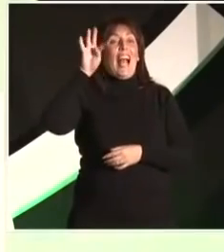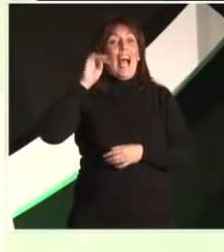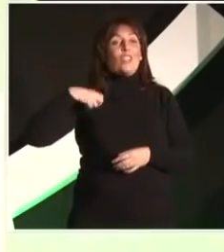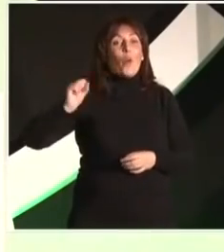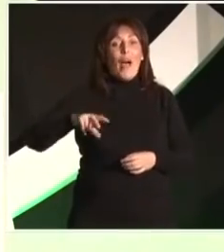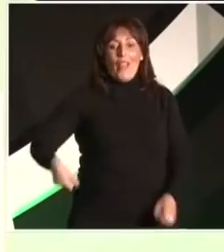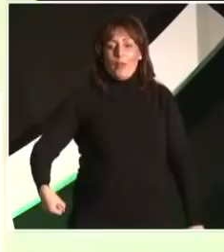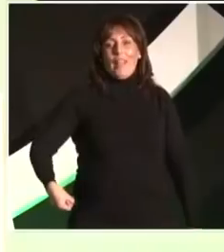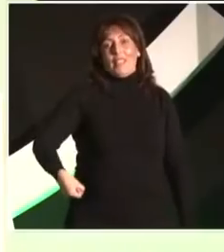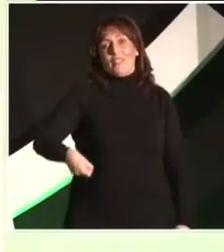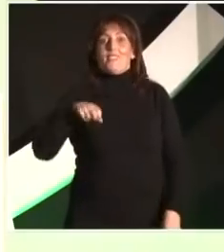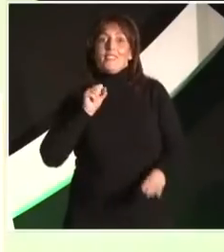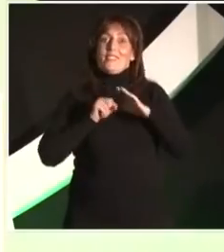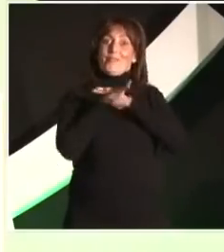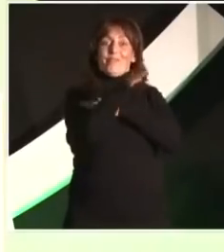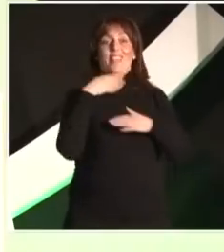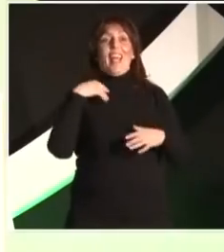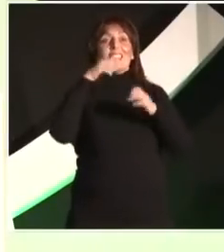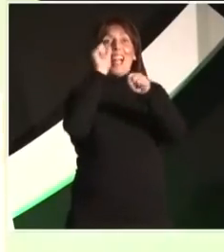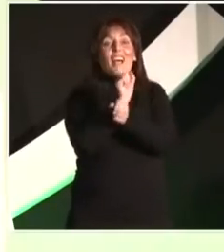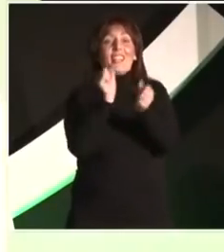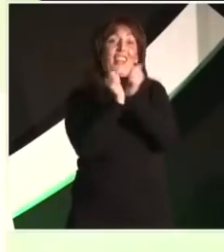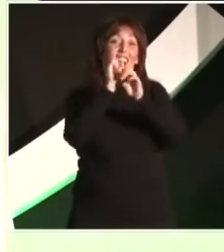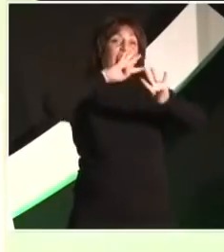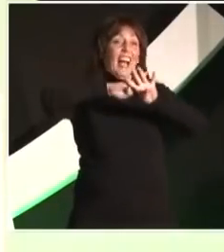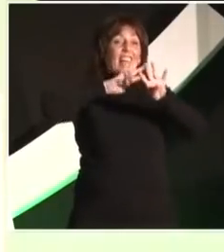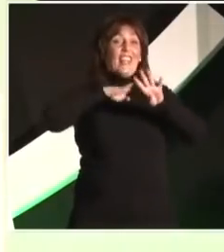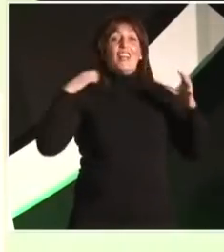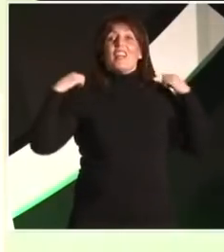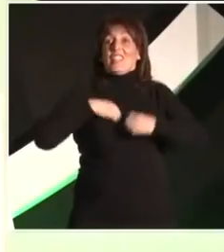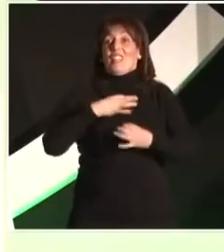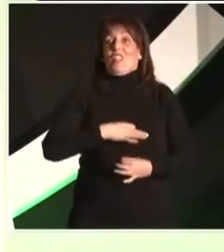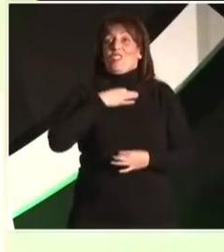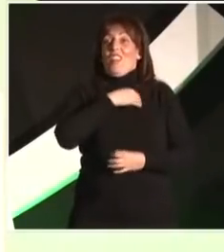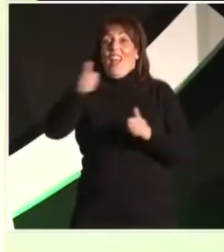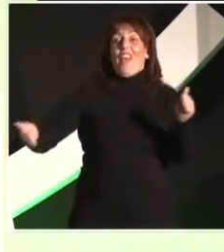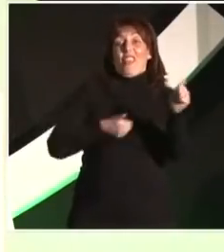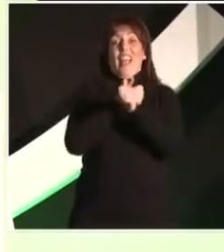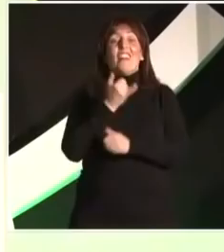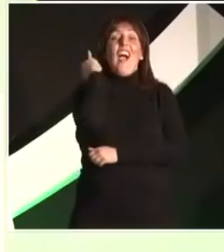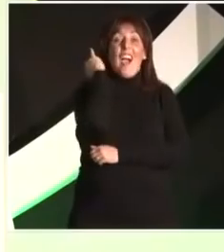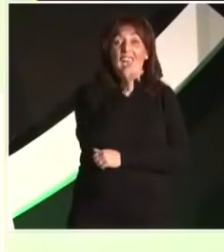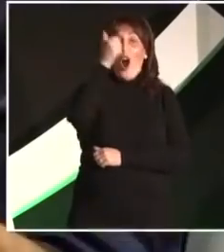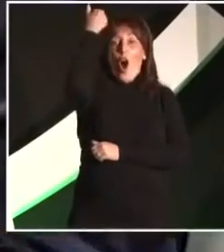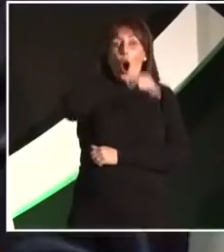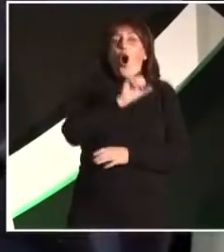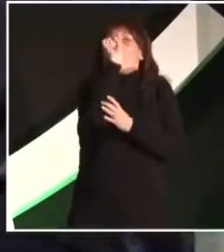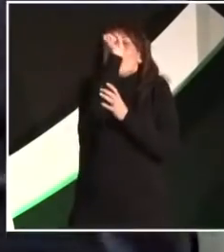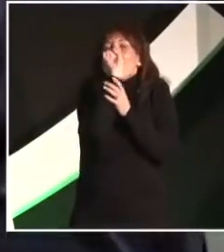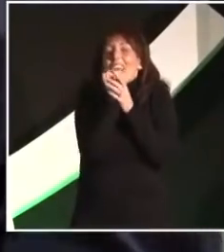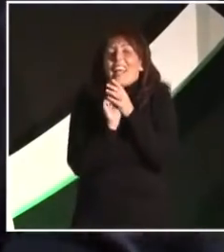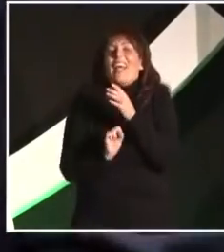una maletita entrando en la cárcel. Detrás de cada traje de corbata y cada chaqueta del PP hay un hombre